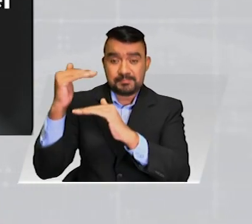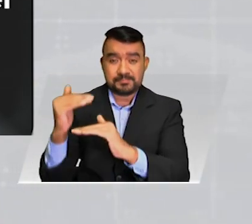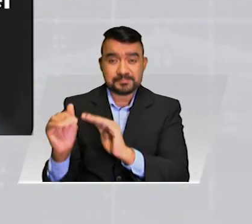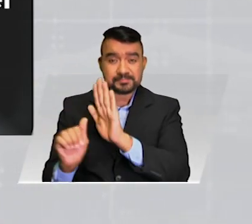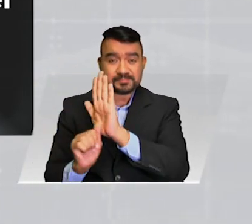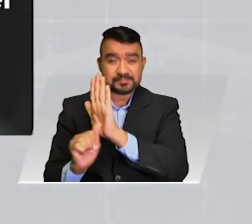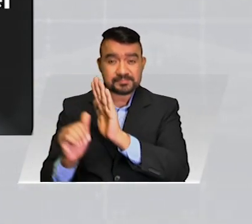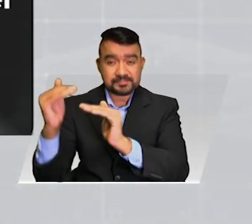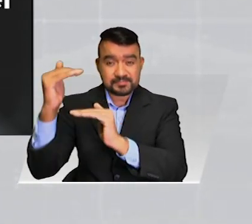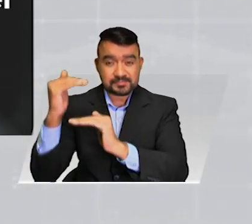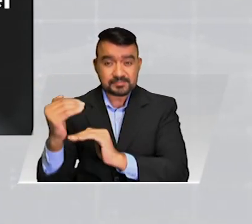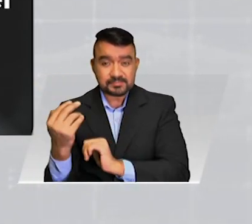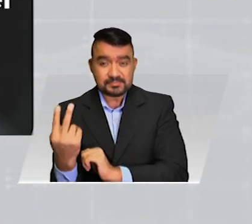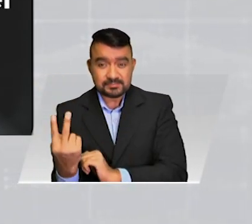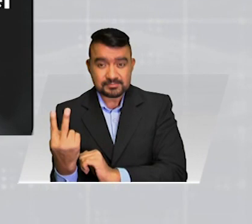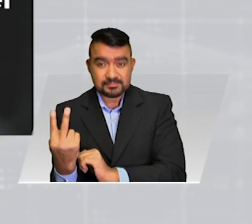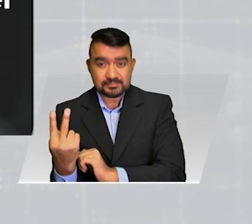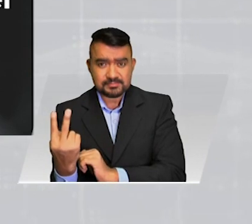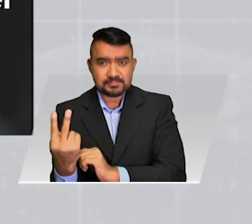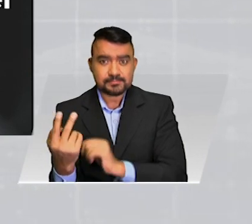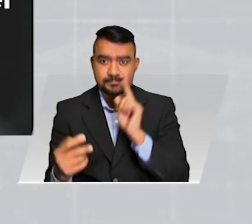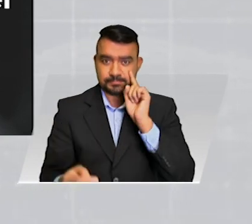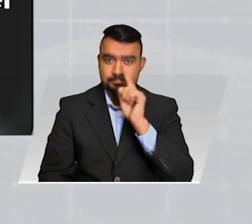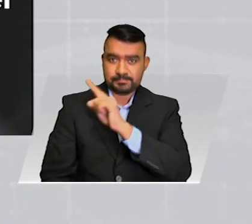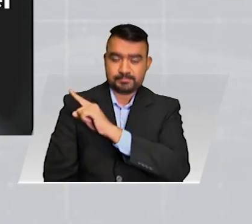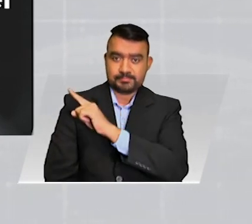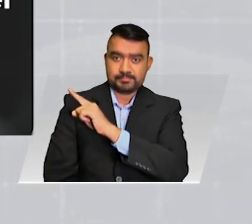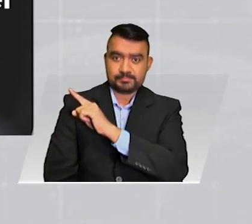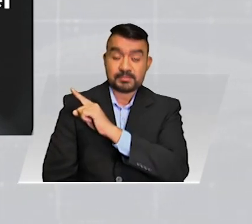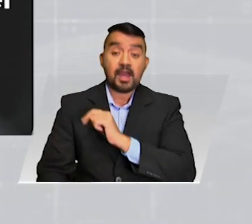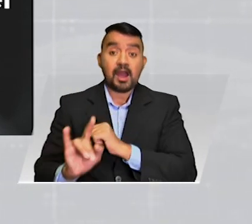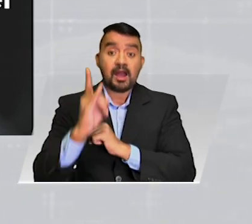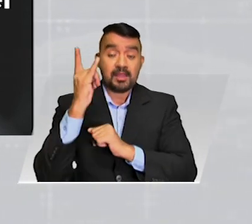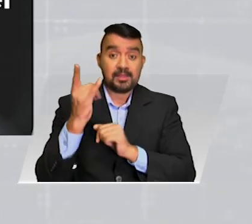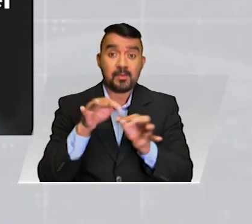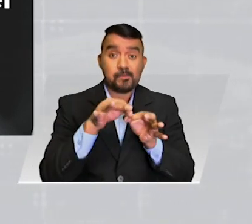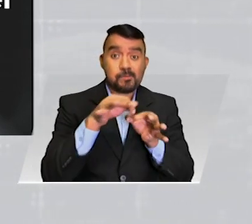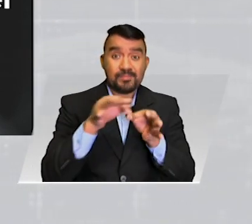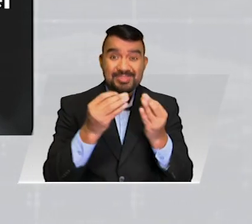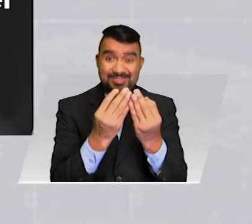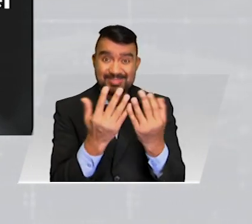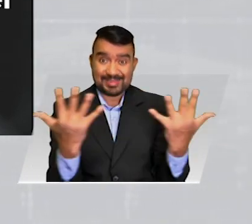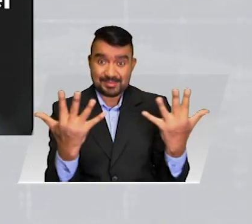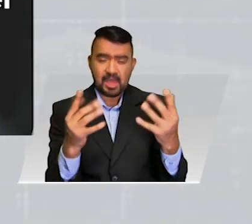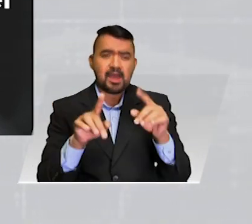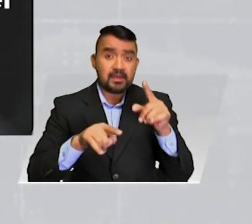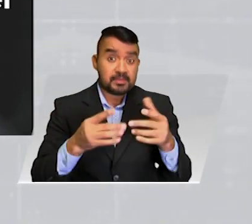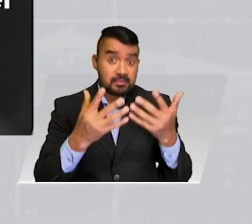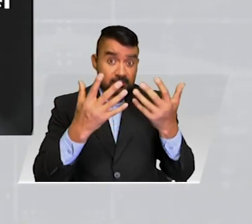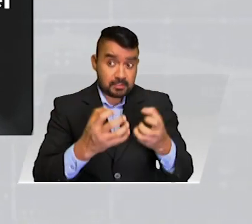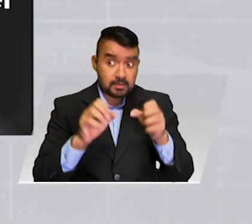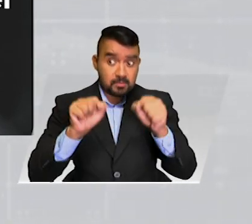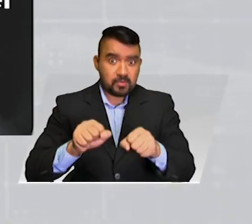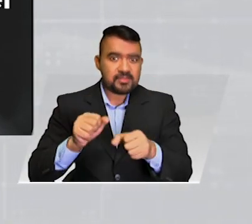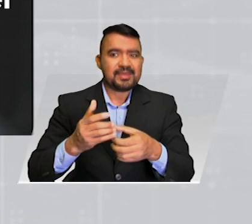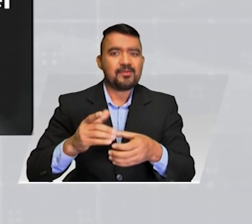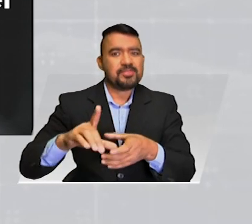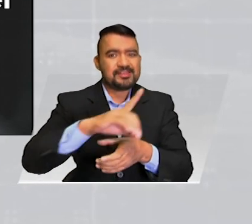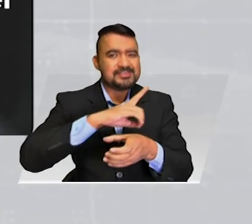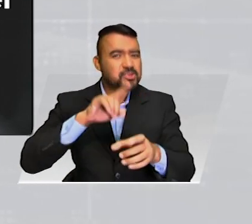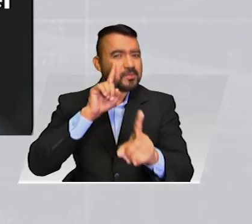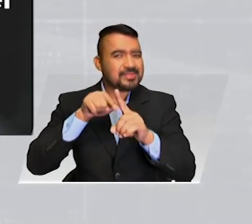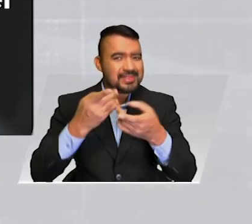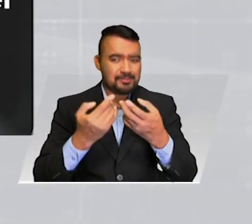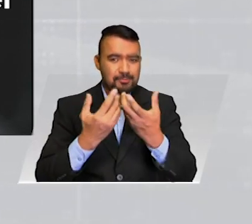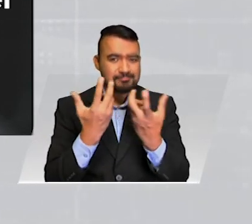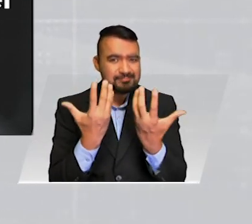del área metropolitana del valle de aburrá que así lo consideren podrán acceder a los beneficios del distrito especial de la ciencia tecnología e innovación de